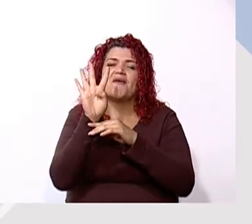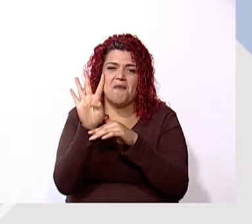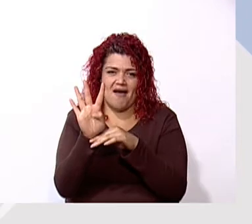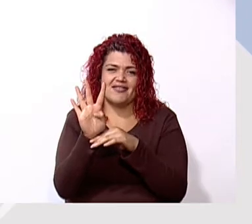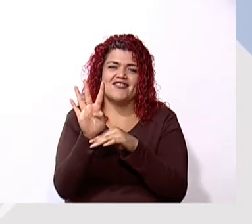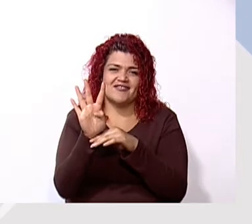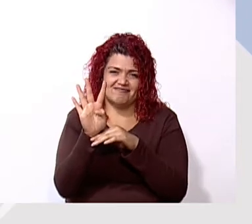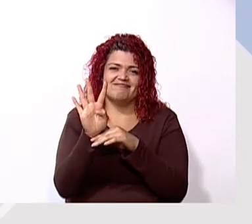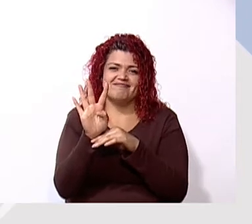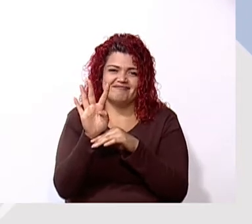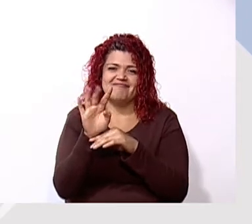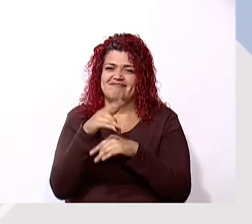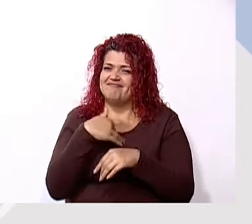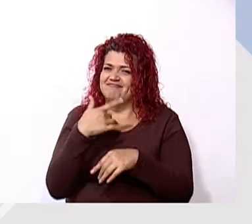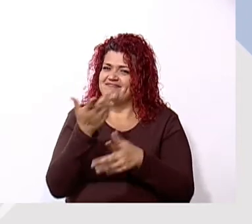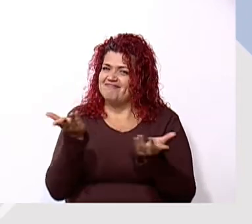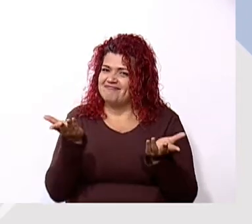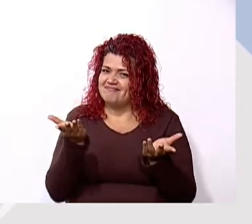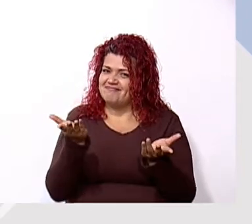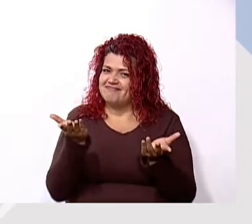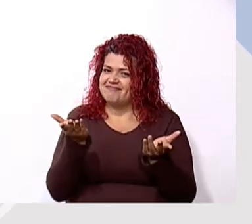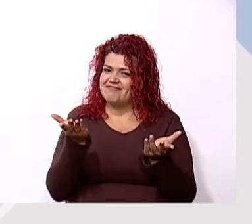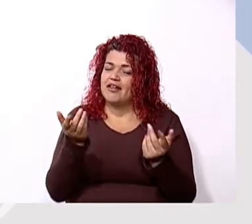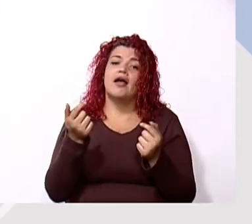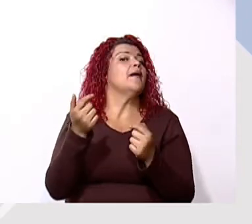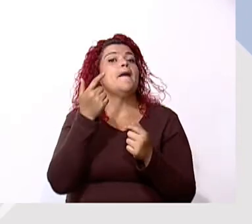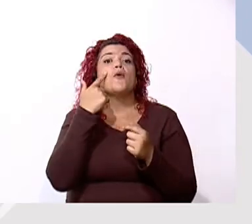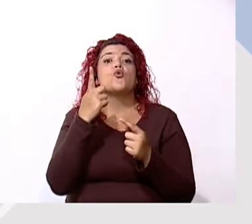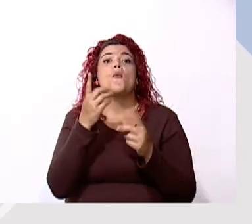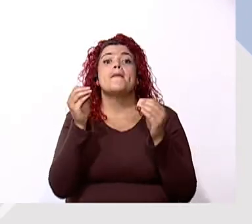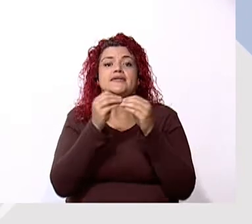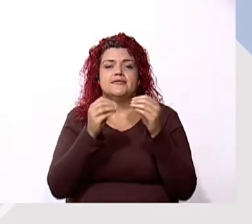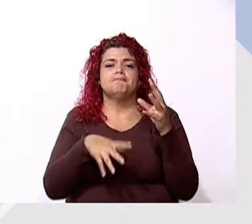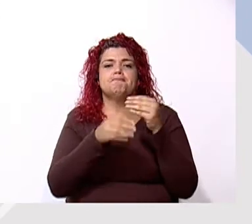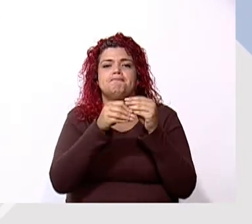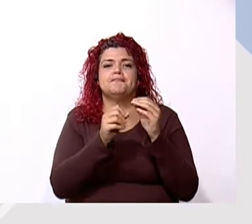8.264. ¿Cómo le están haciendo? Vamos con uno más.